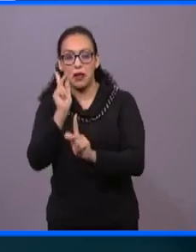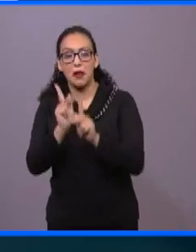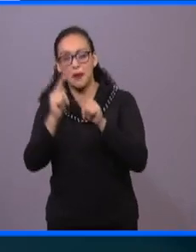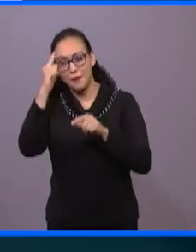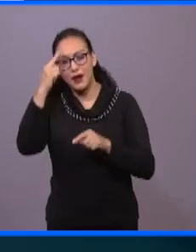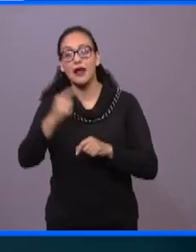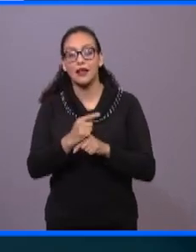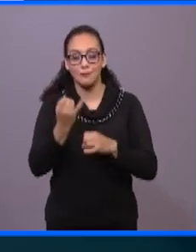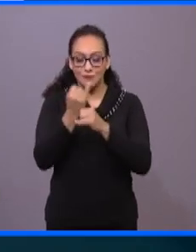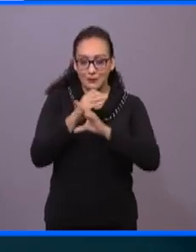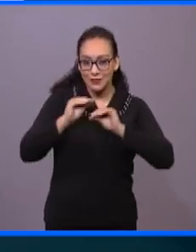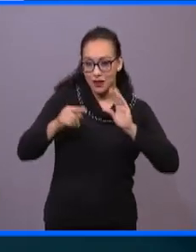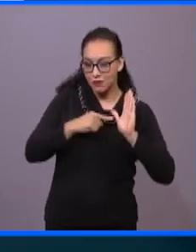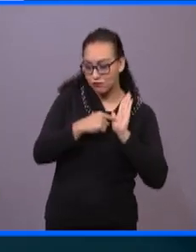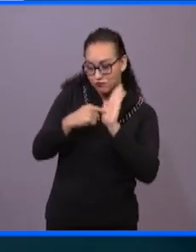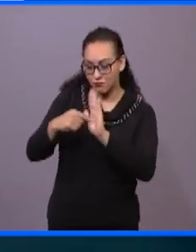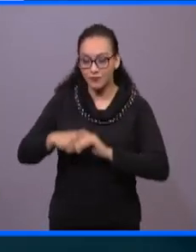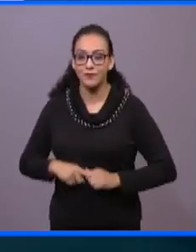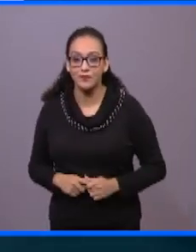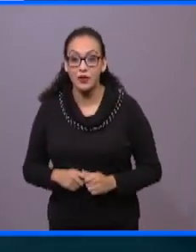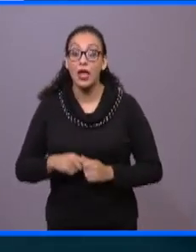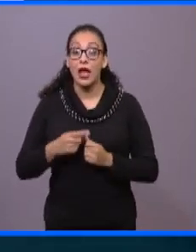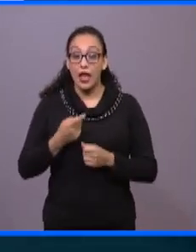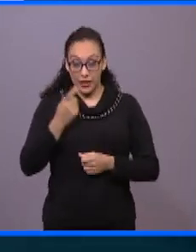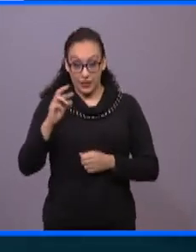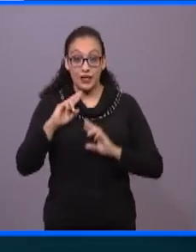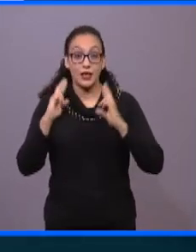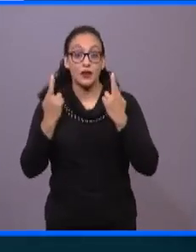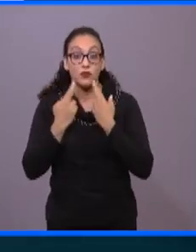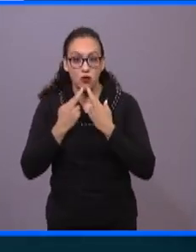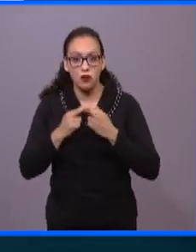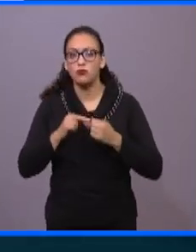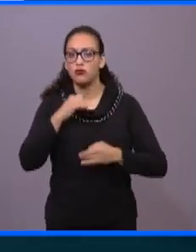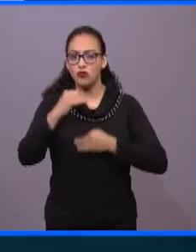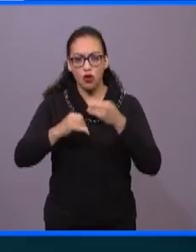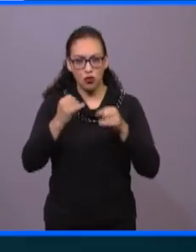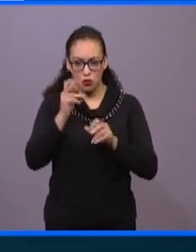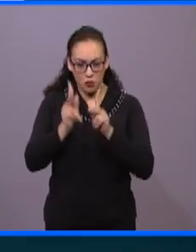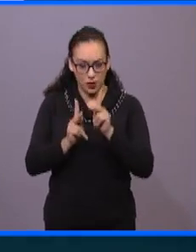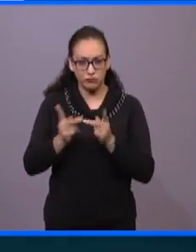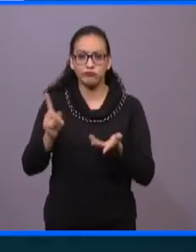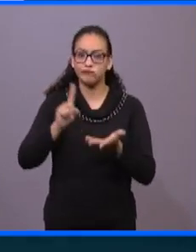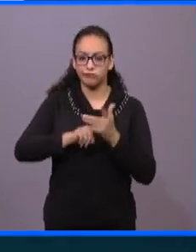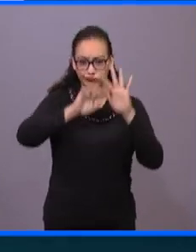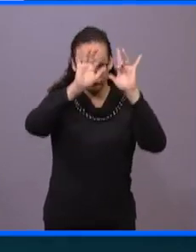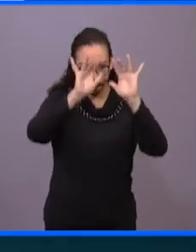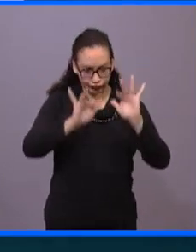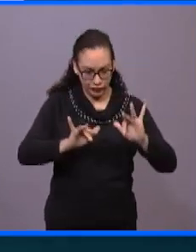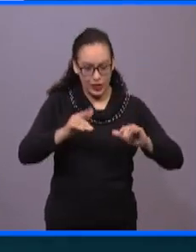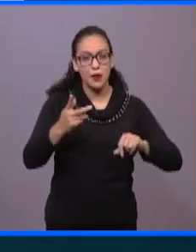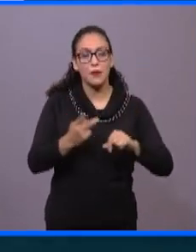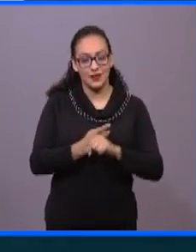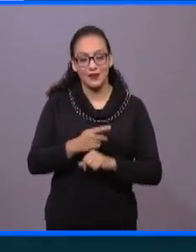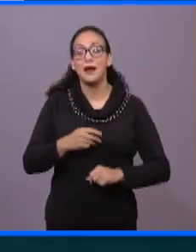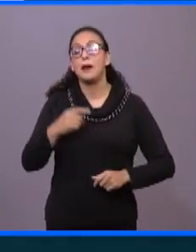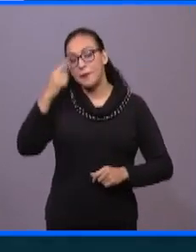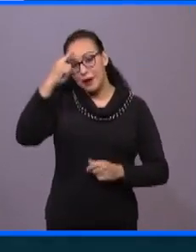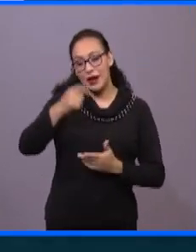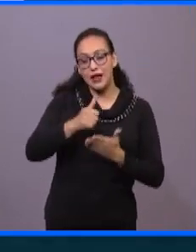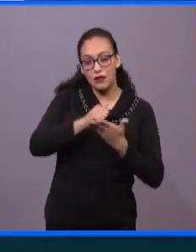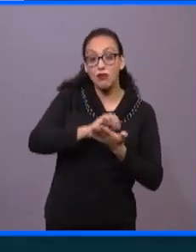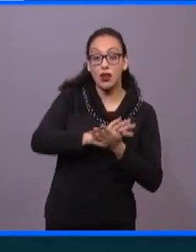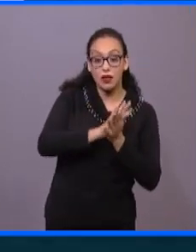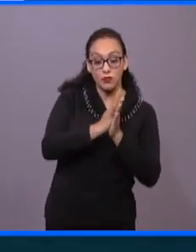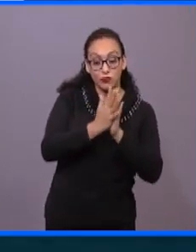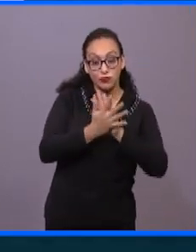transparencia. A través de un comunicado se reveló que en la reunión se establecieron las líneas de trabajo para dar continuidad al proceso de transición